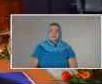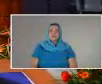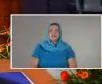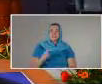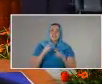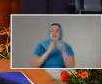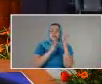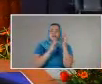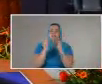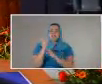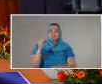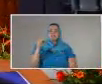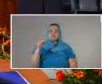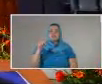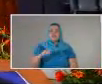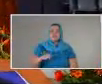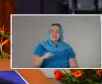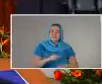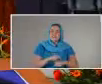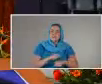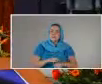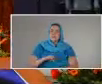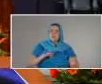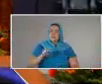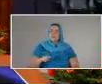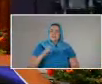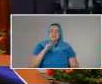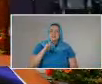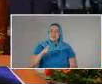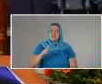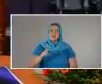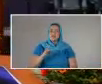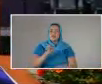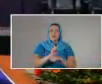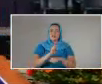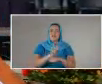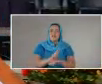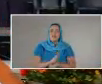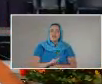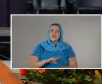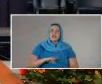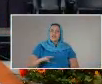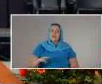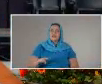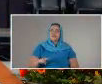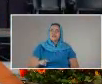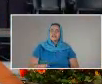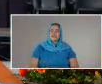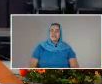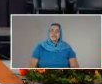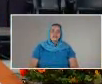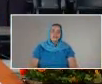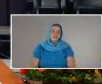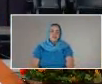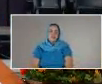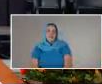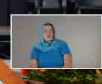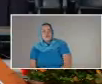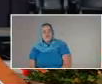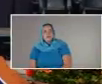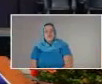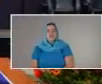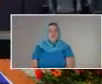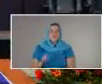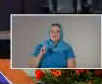ese momento está proclamando tu evangelio, Señor, que hay respaldo de Dios sobre su vida, que hay señales y prodigios que acompañan tu